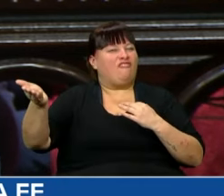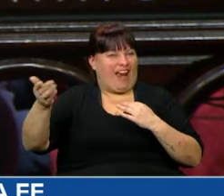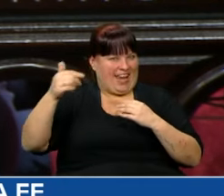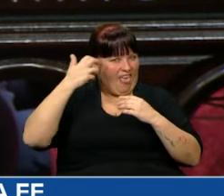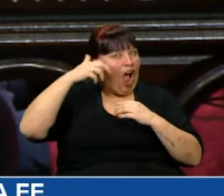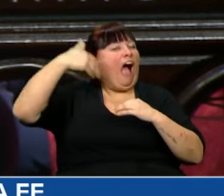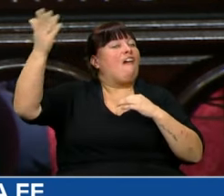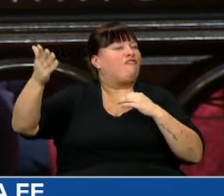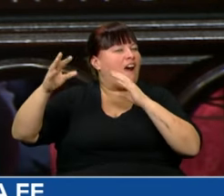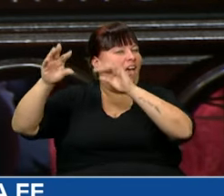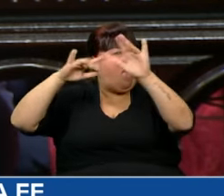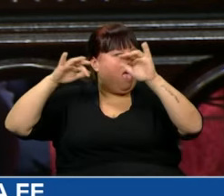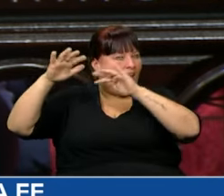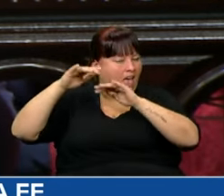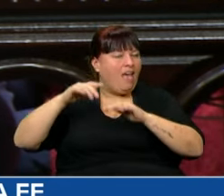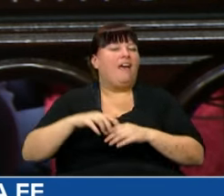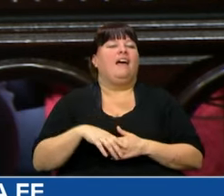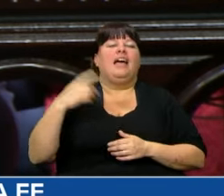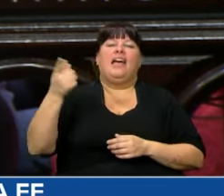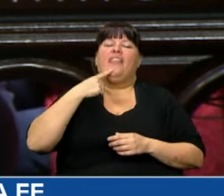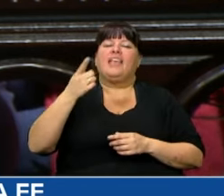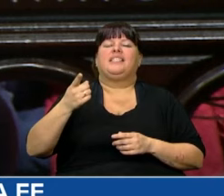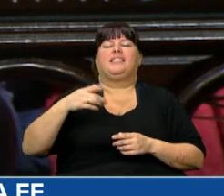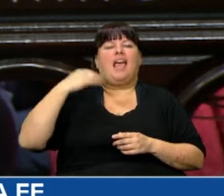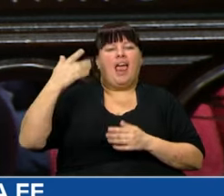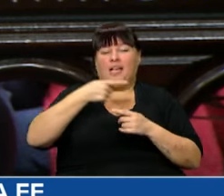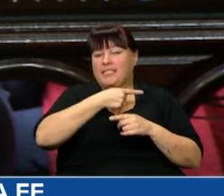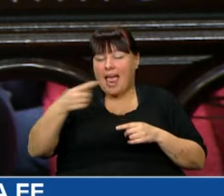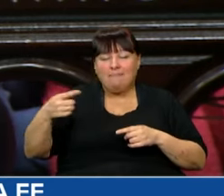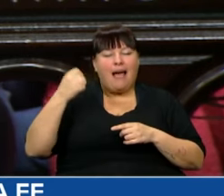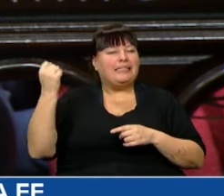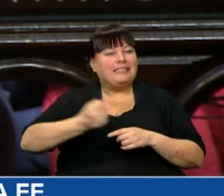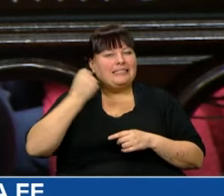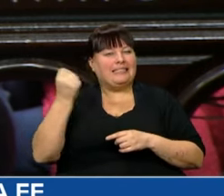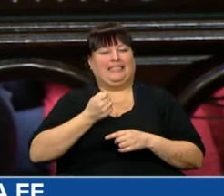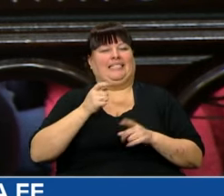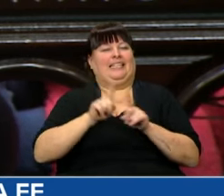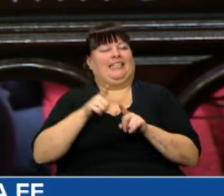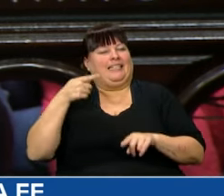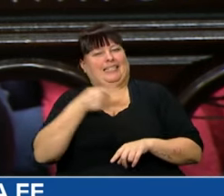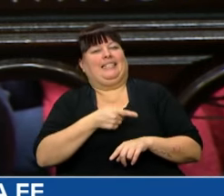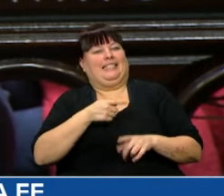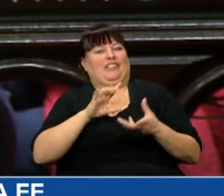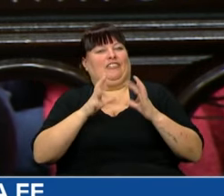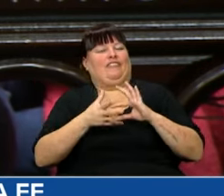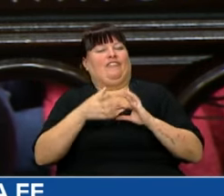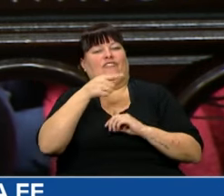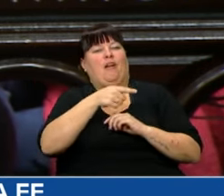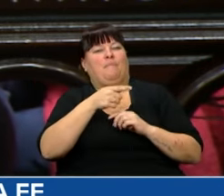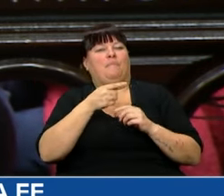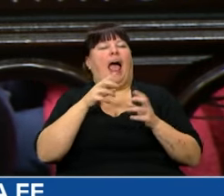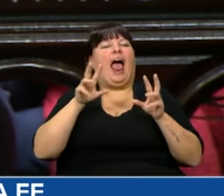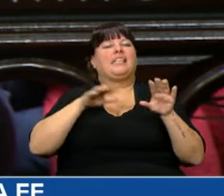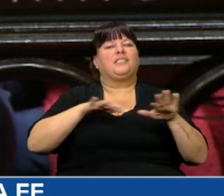afuera de este Congreso, que han tratado a lo largo de todas estas semanas de poder condicionar el